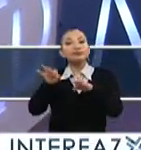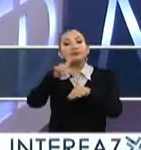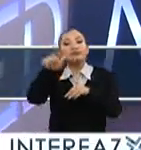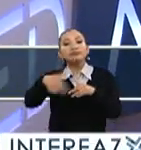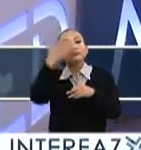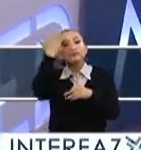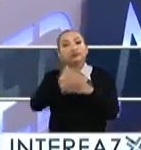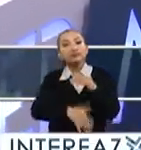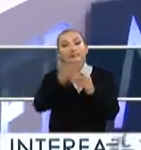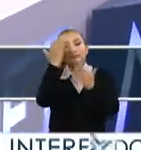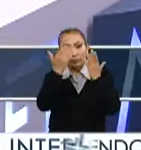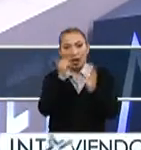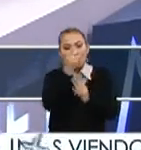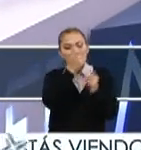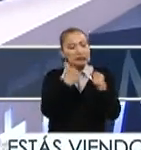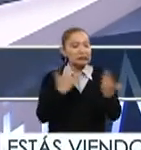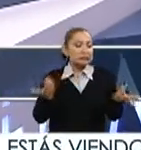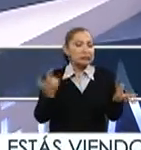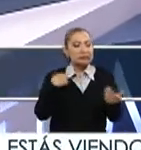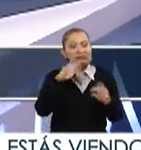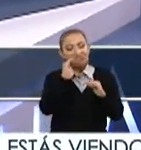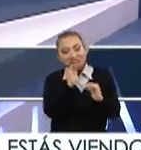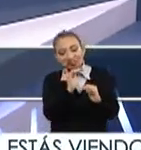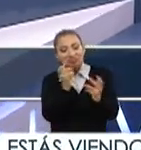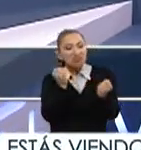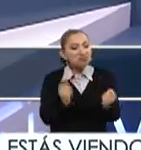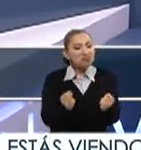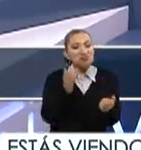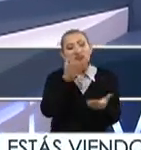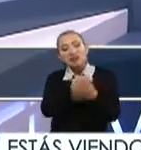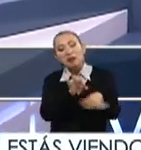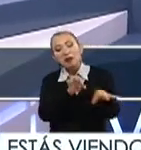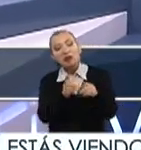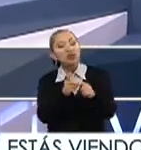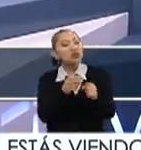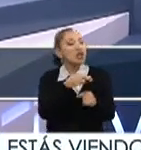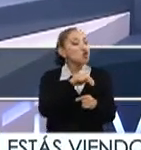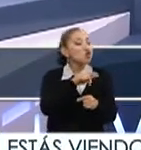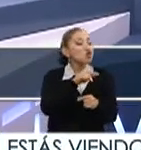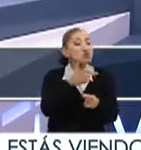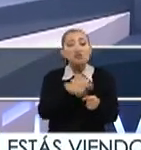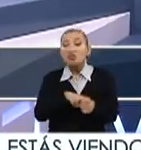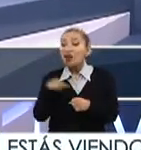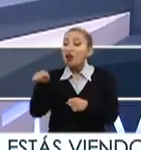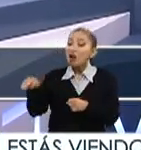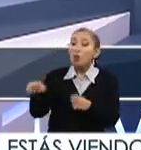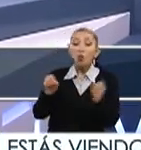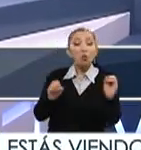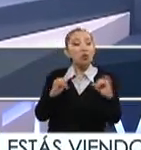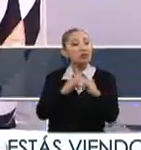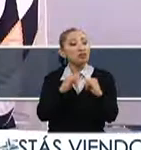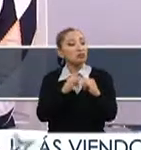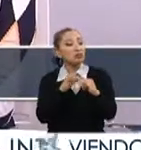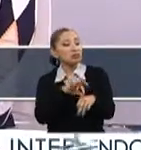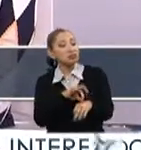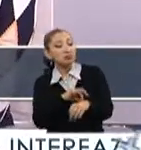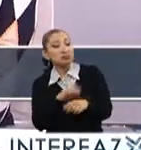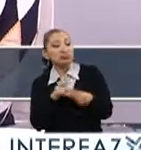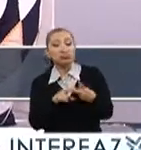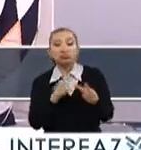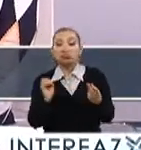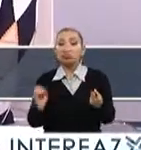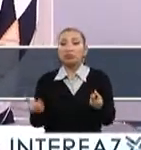a lo mejor muchos creen que es un poco acotado, donde pueden trabajar los nutriólogos en un hospital, en una institución